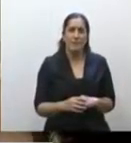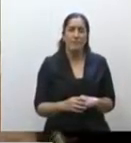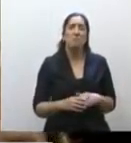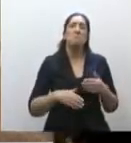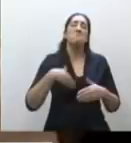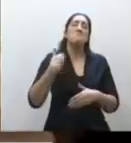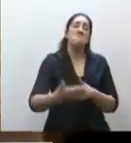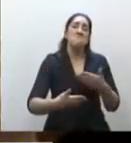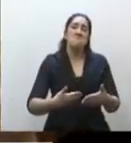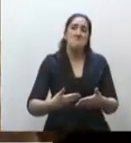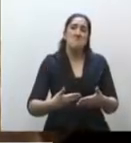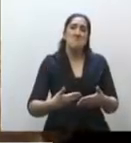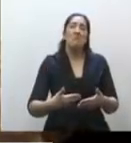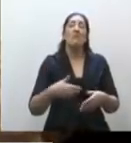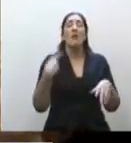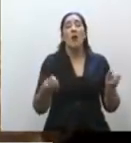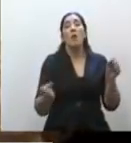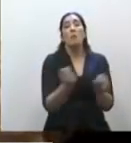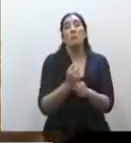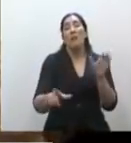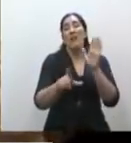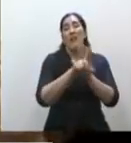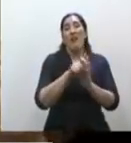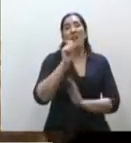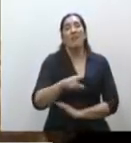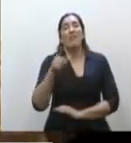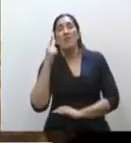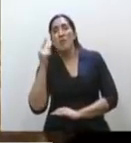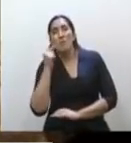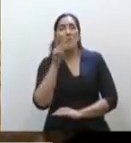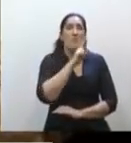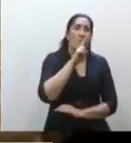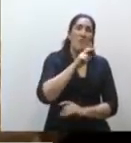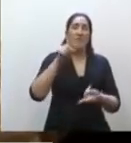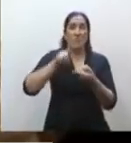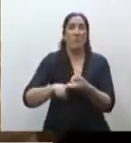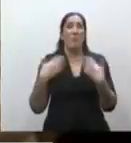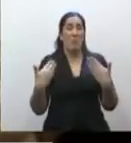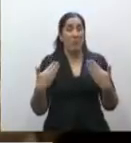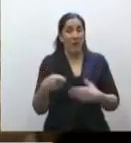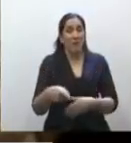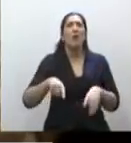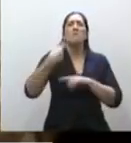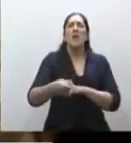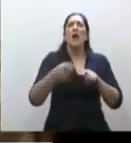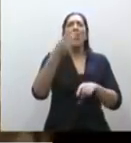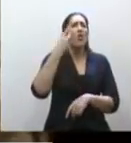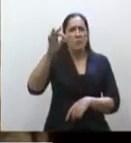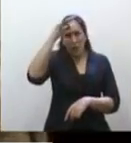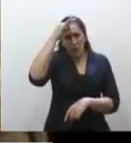Luego, cuando se sancionó el matrimonio igualitario. O en el 2012, la identidad de género,